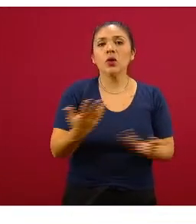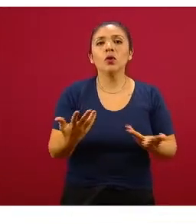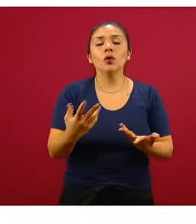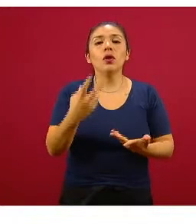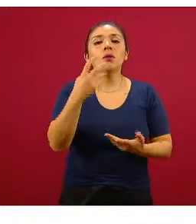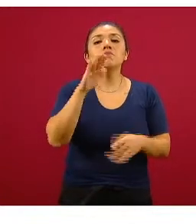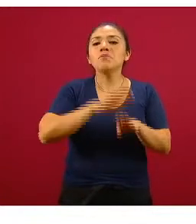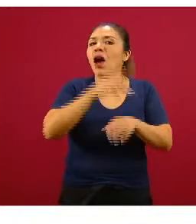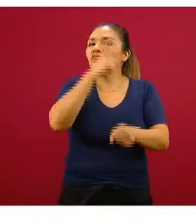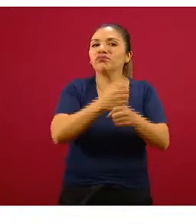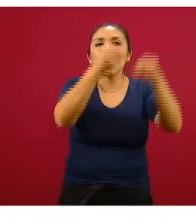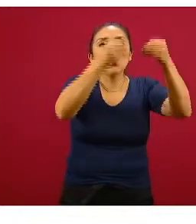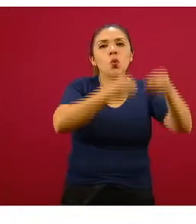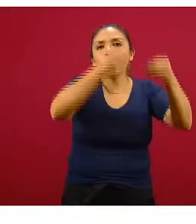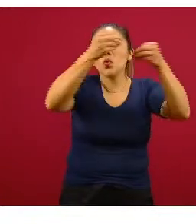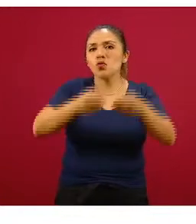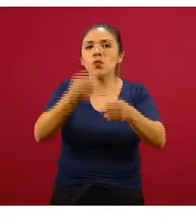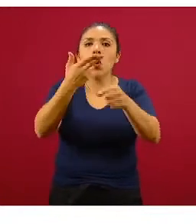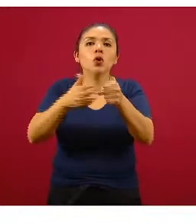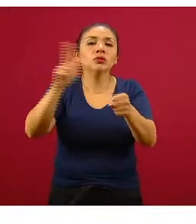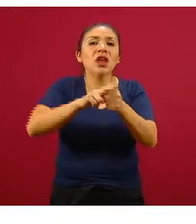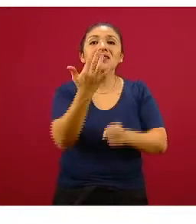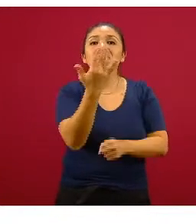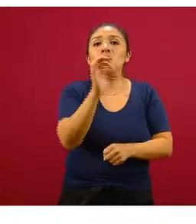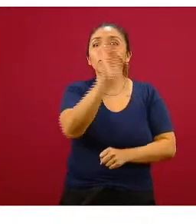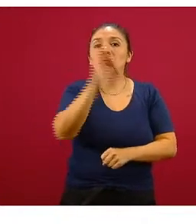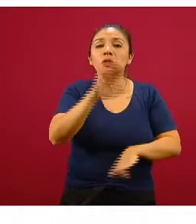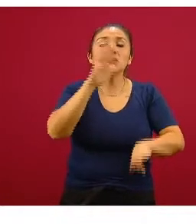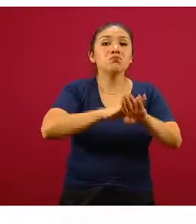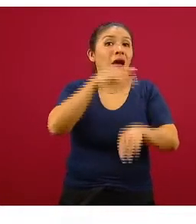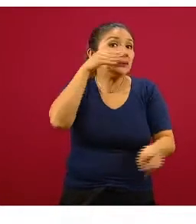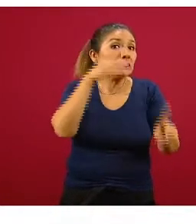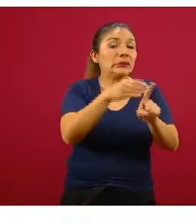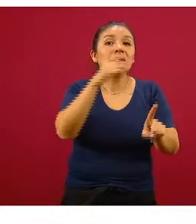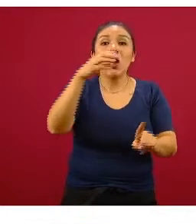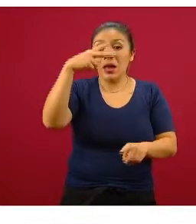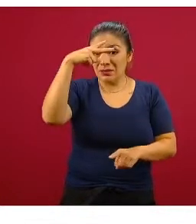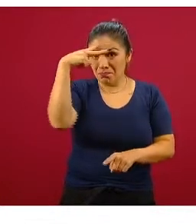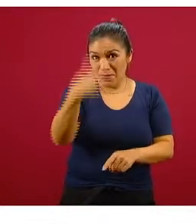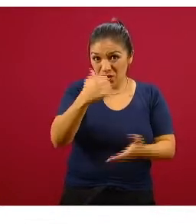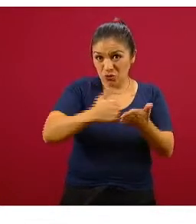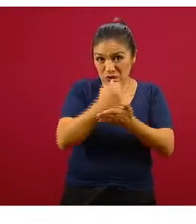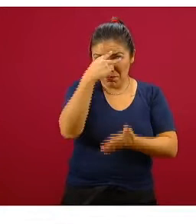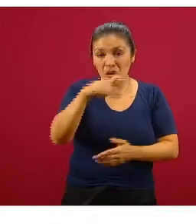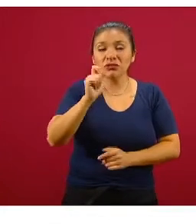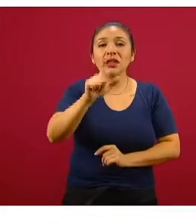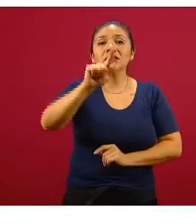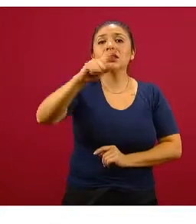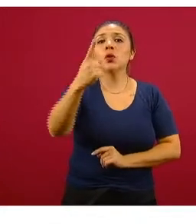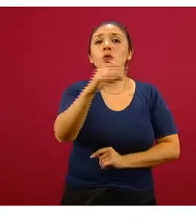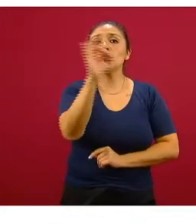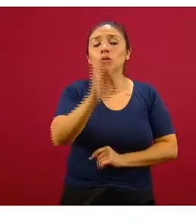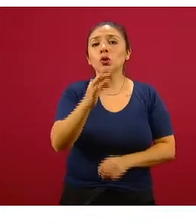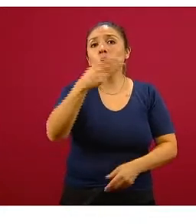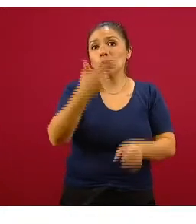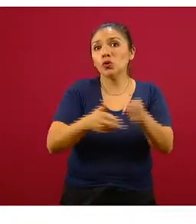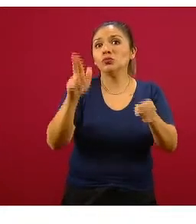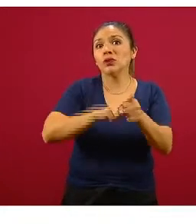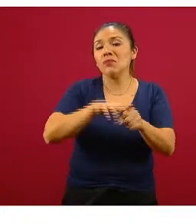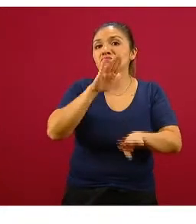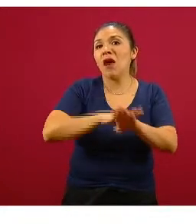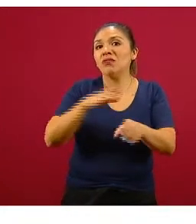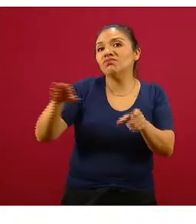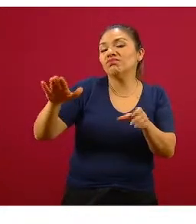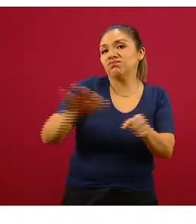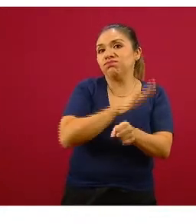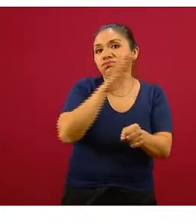las ocupaciones arriba del 50%, específicamente Ciudad de México con un 71%, y esto también ha ido incrementándose en la última